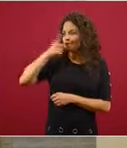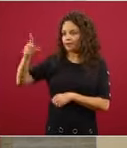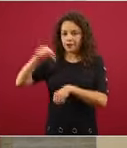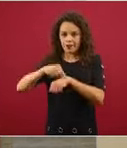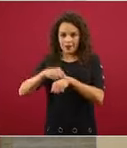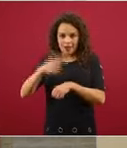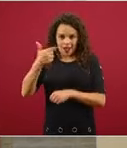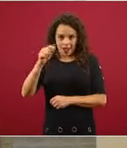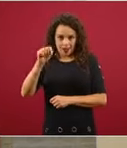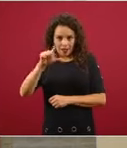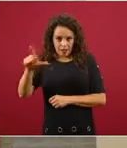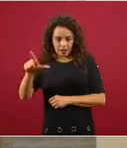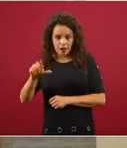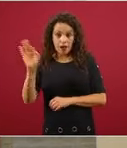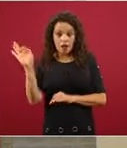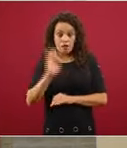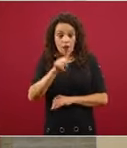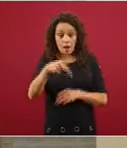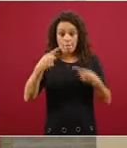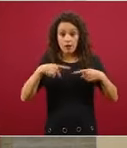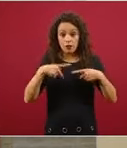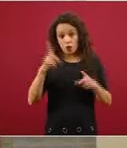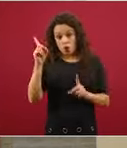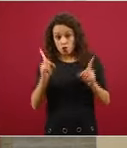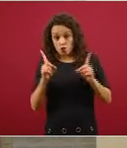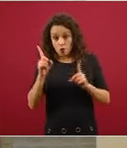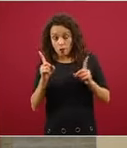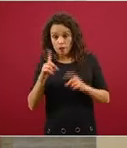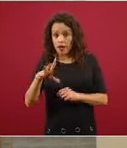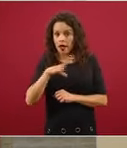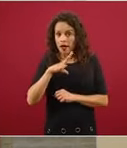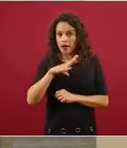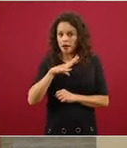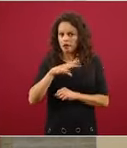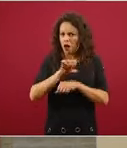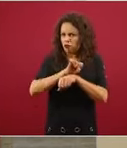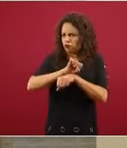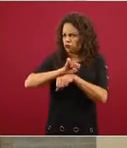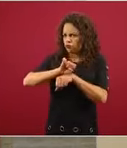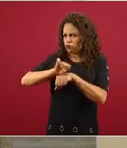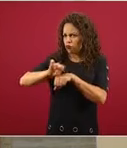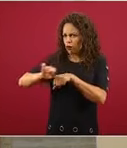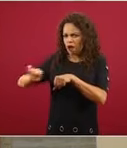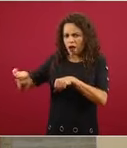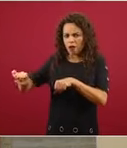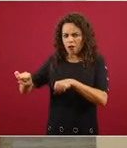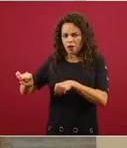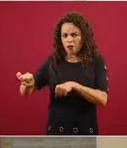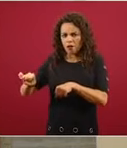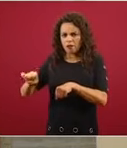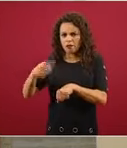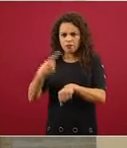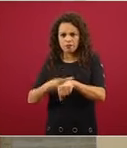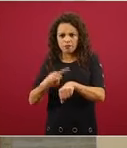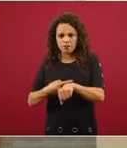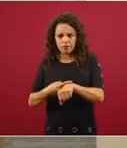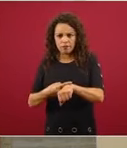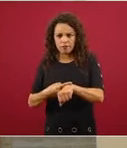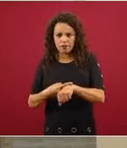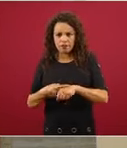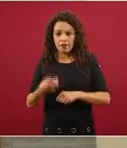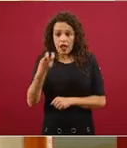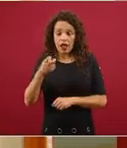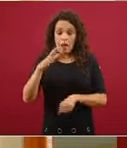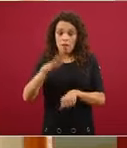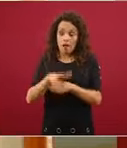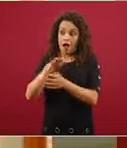una persona, un caso sospechoso, está presentando un cuadro leve, que es la inmensa mayoría de los cuadros